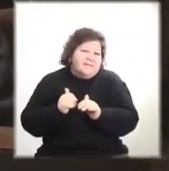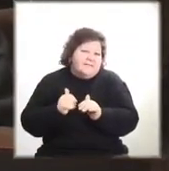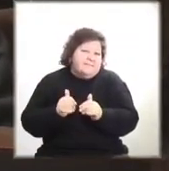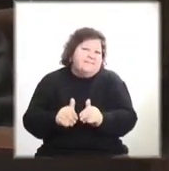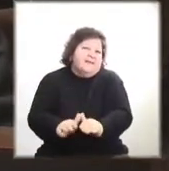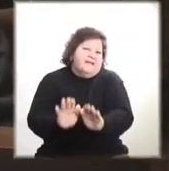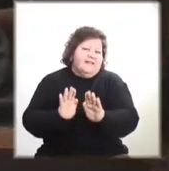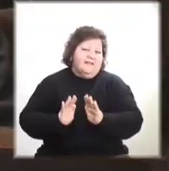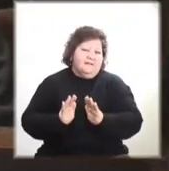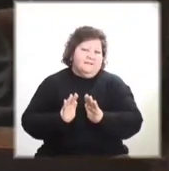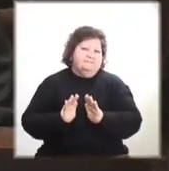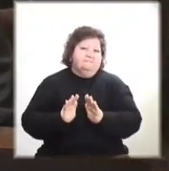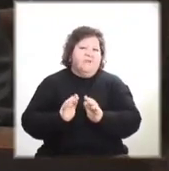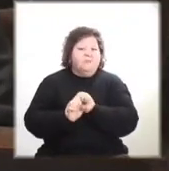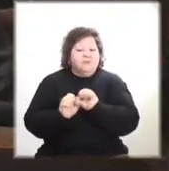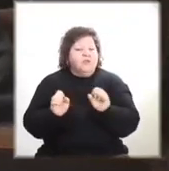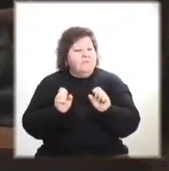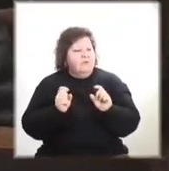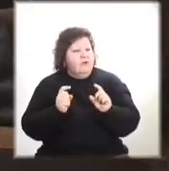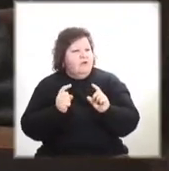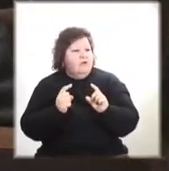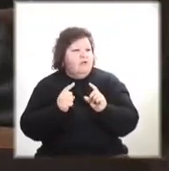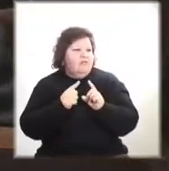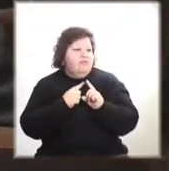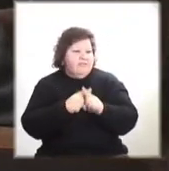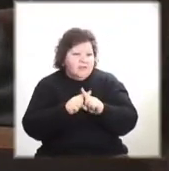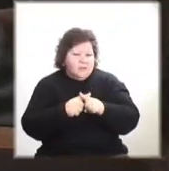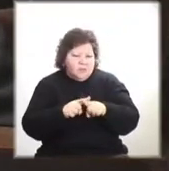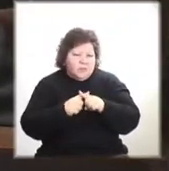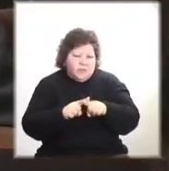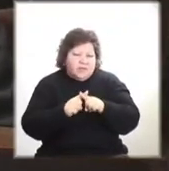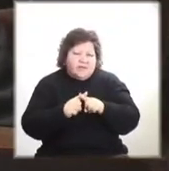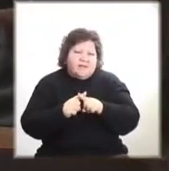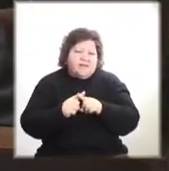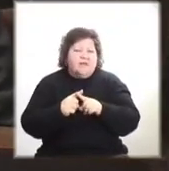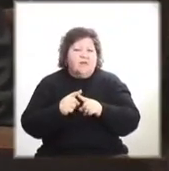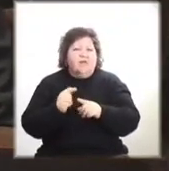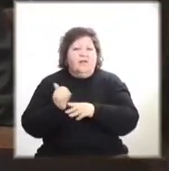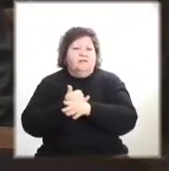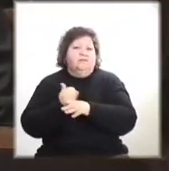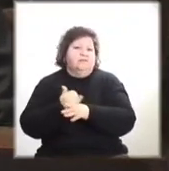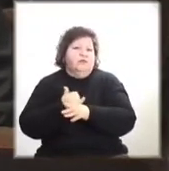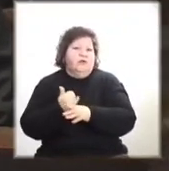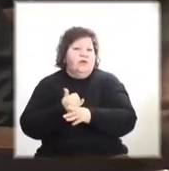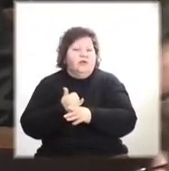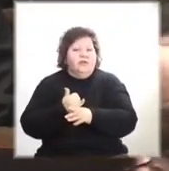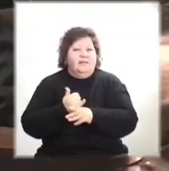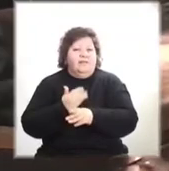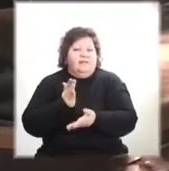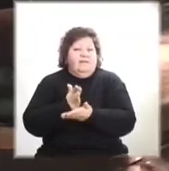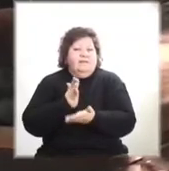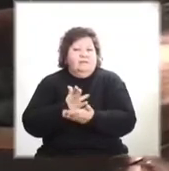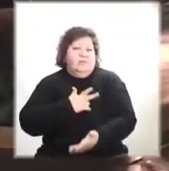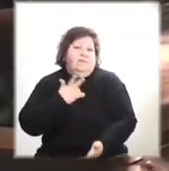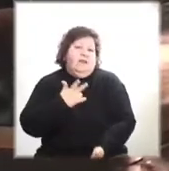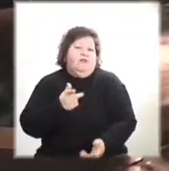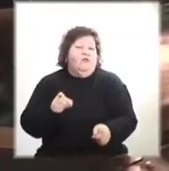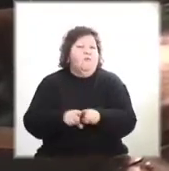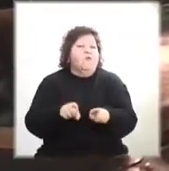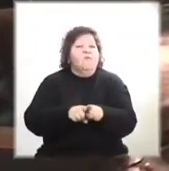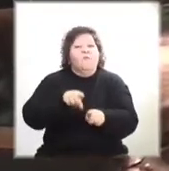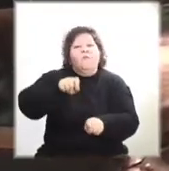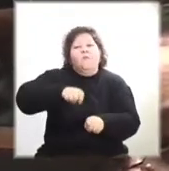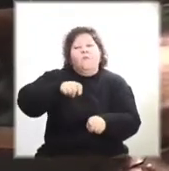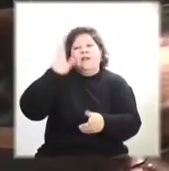podamos discrepar con la Institución Nacional de Derechos Humanos, y es lógico, es como una sentencia de un juez. Si yo leo, por